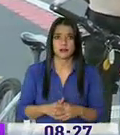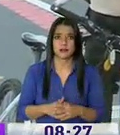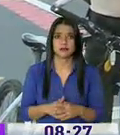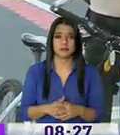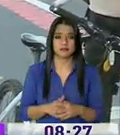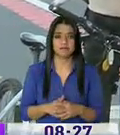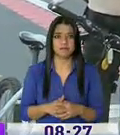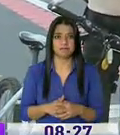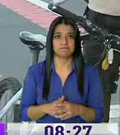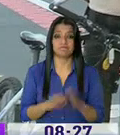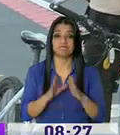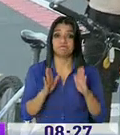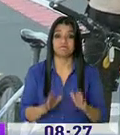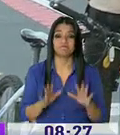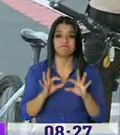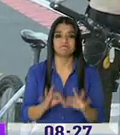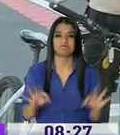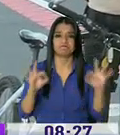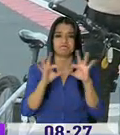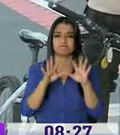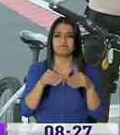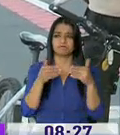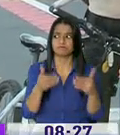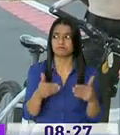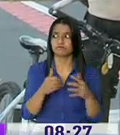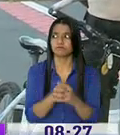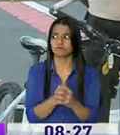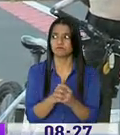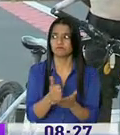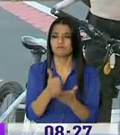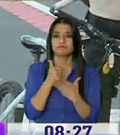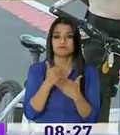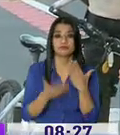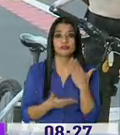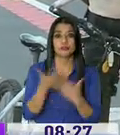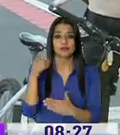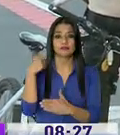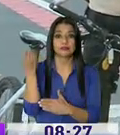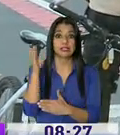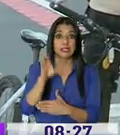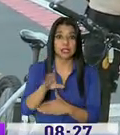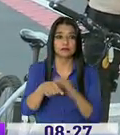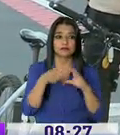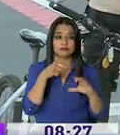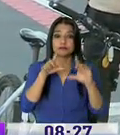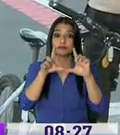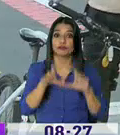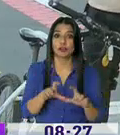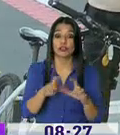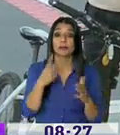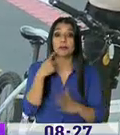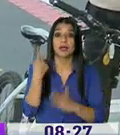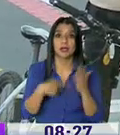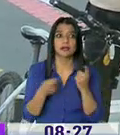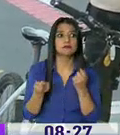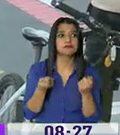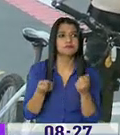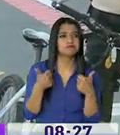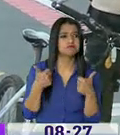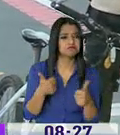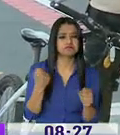bastante importante porque nos facilita videos, fotografías para que podamos hacer un